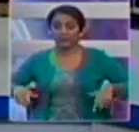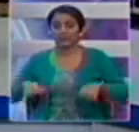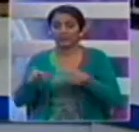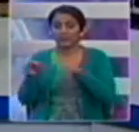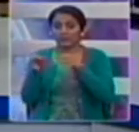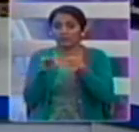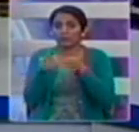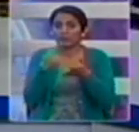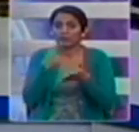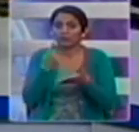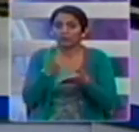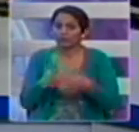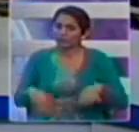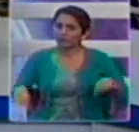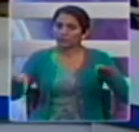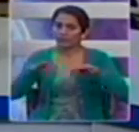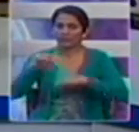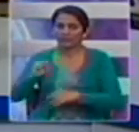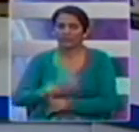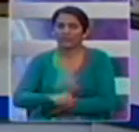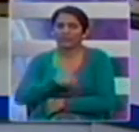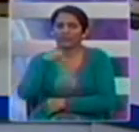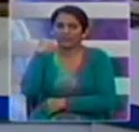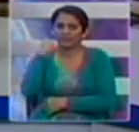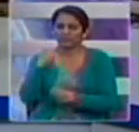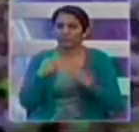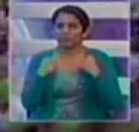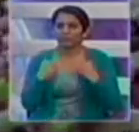ganar las elecciones con contundencia.